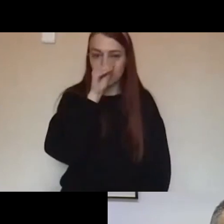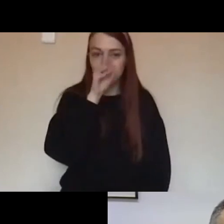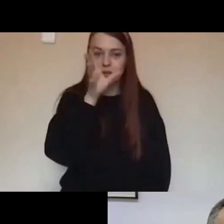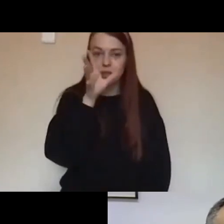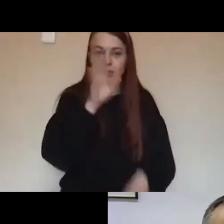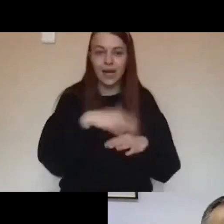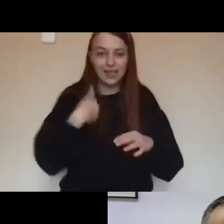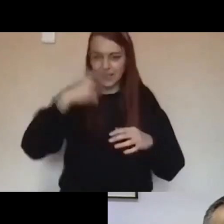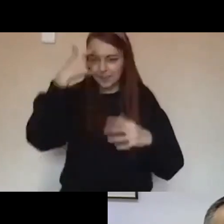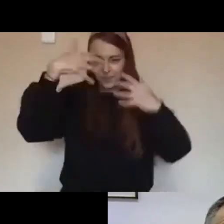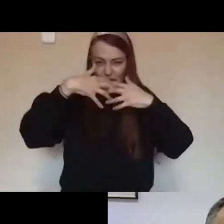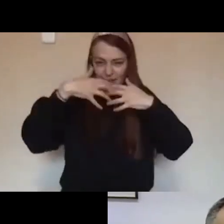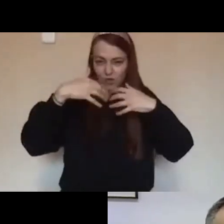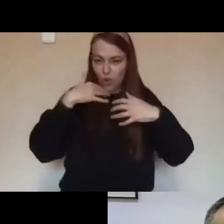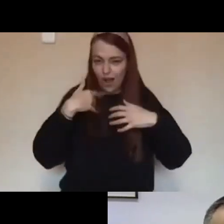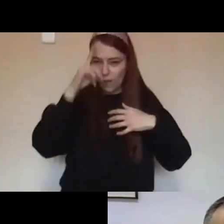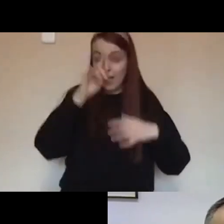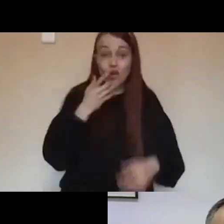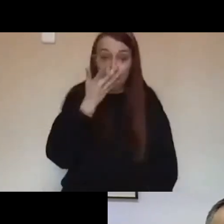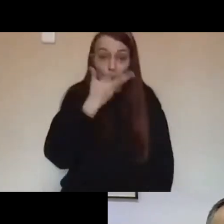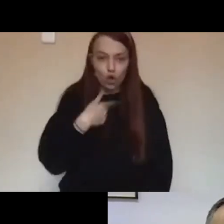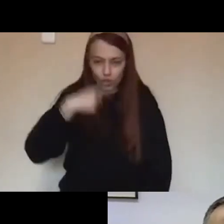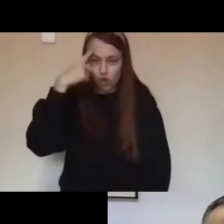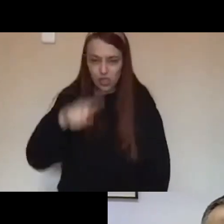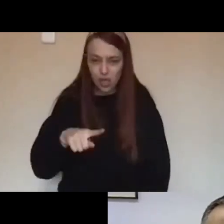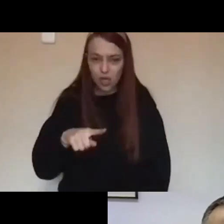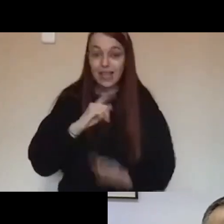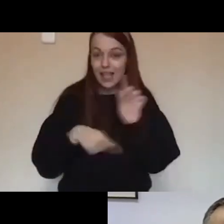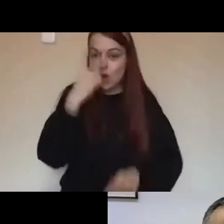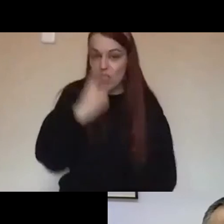entrar en tu cerebro ideas como los colores, por ejemplo, o